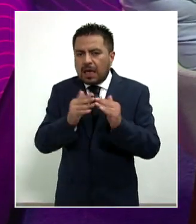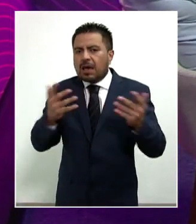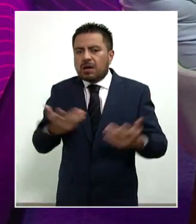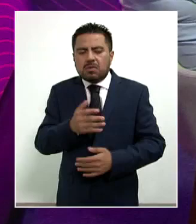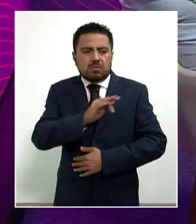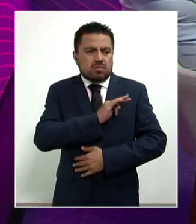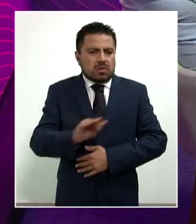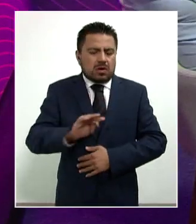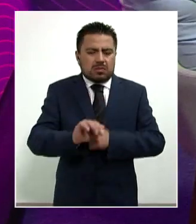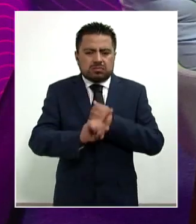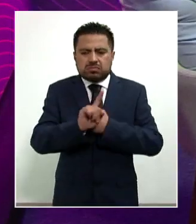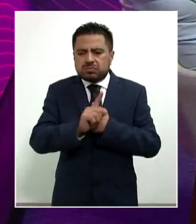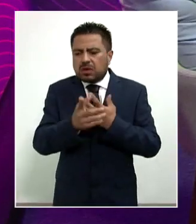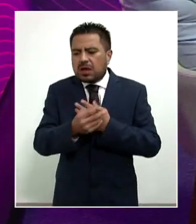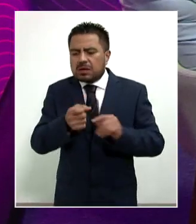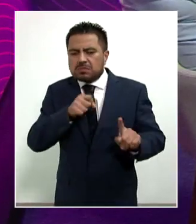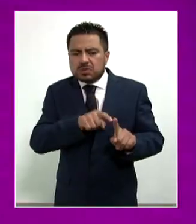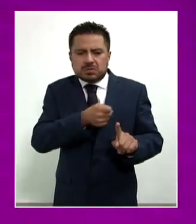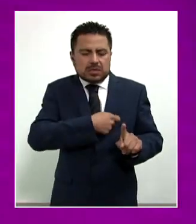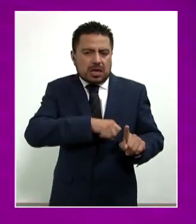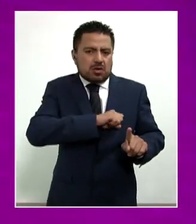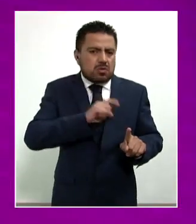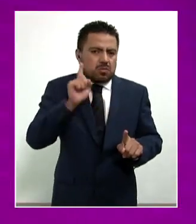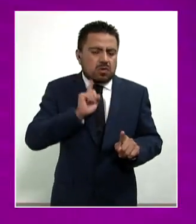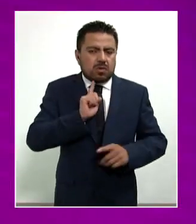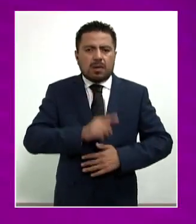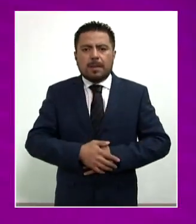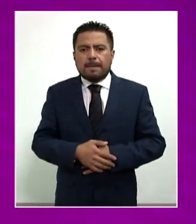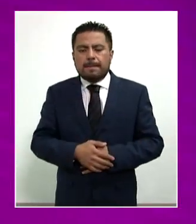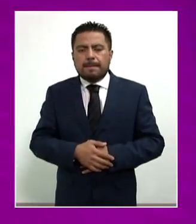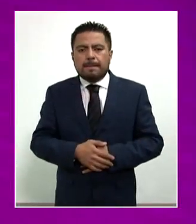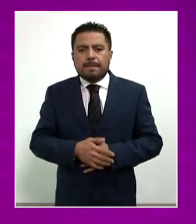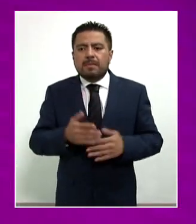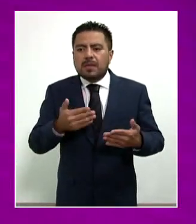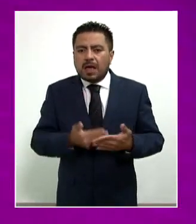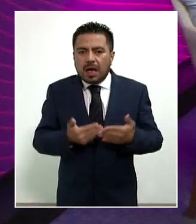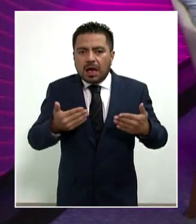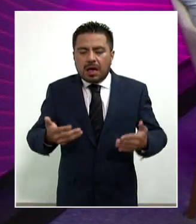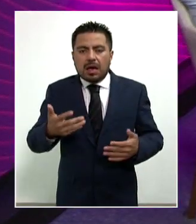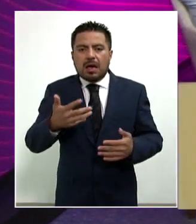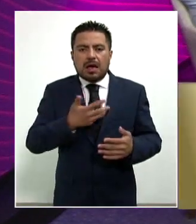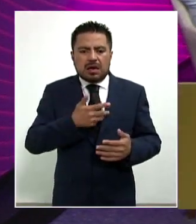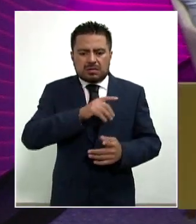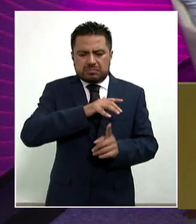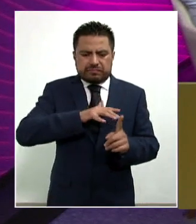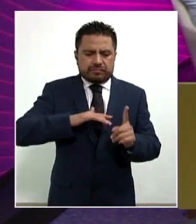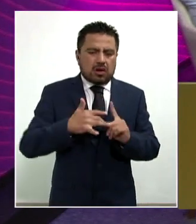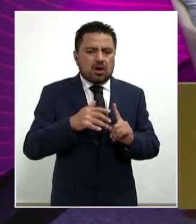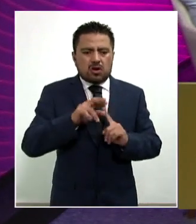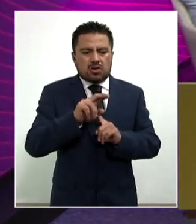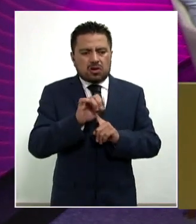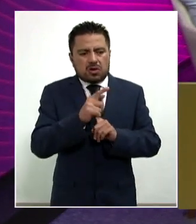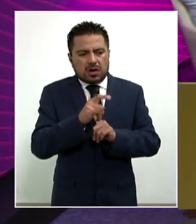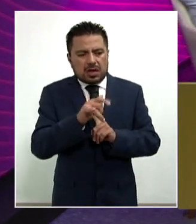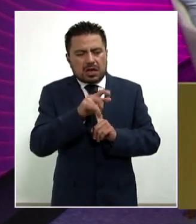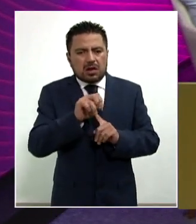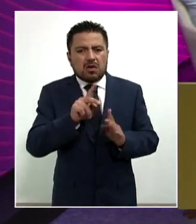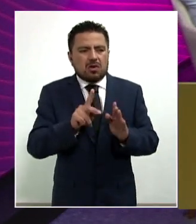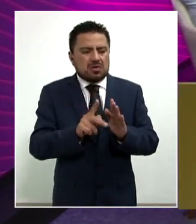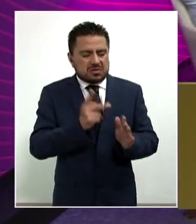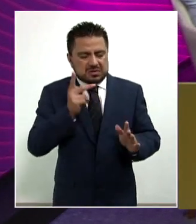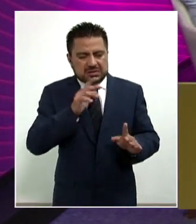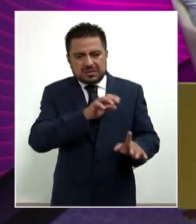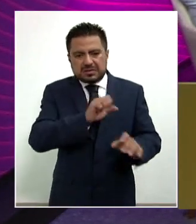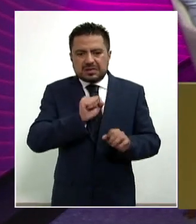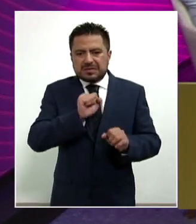sin perjudiciar la propia salud de la mujer. Y entonces tenemos un escenario, Rogelio, en el que volvemos otra vez